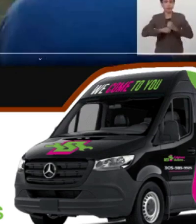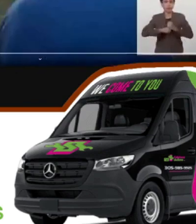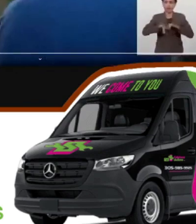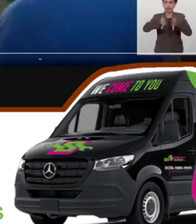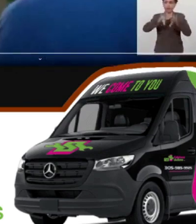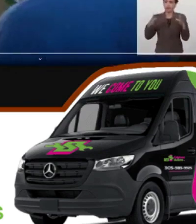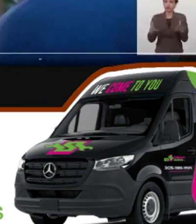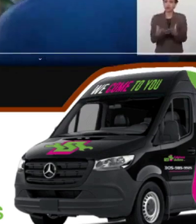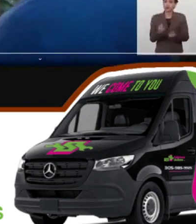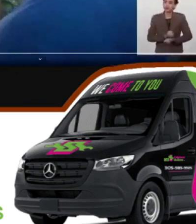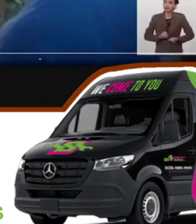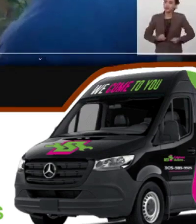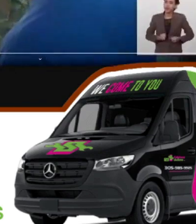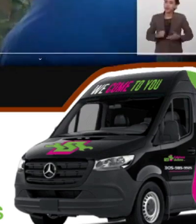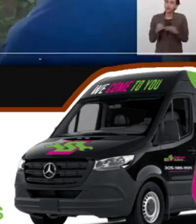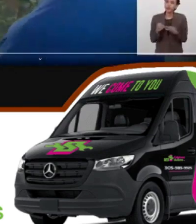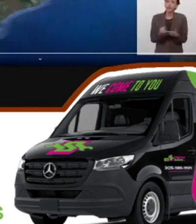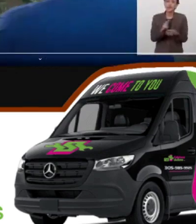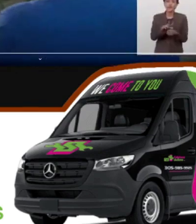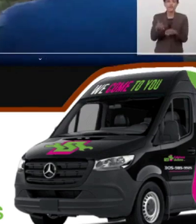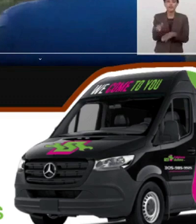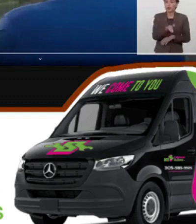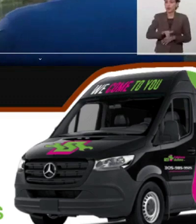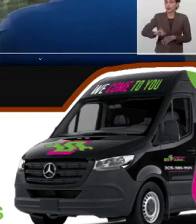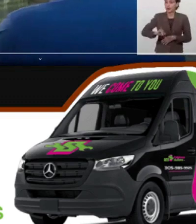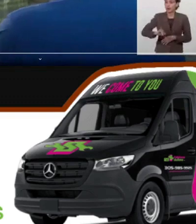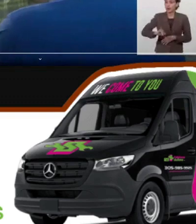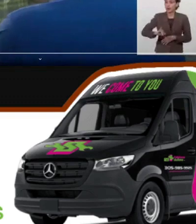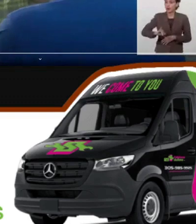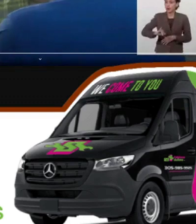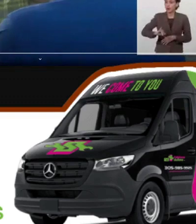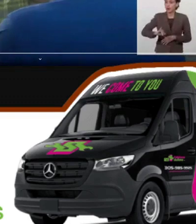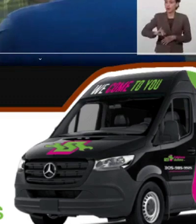al que contribuyeron los vecinos y también agradecen